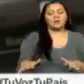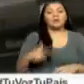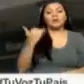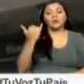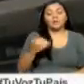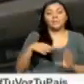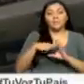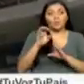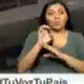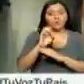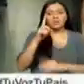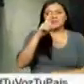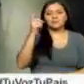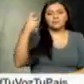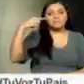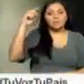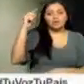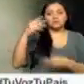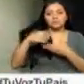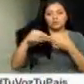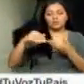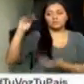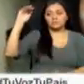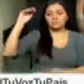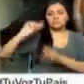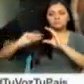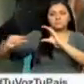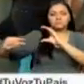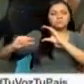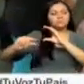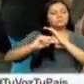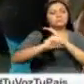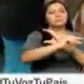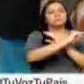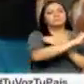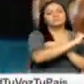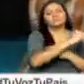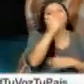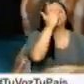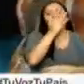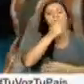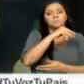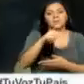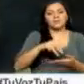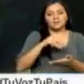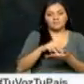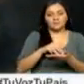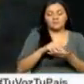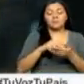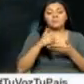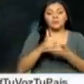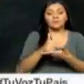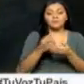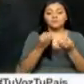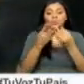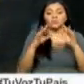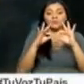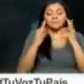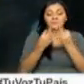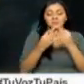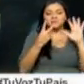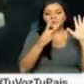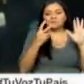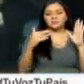100 millones de dólares en beneficio de 14.700 familias esmeraldeñas y manavitas, apoyo que se ha constituido en